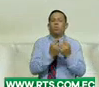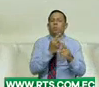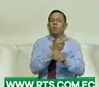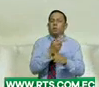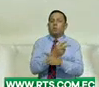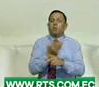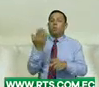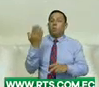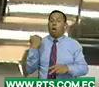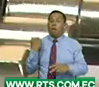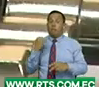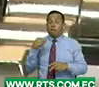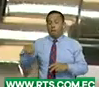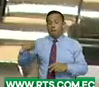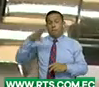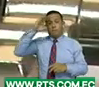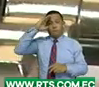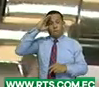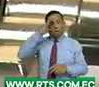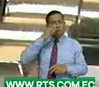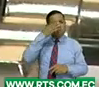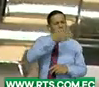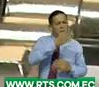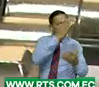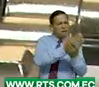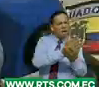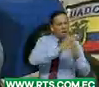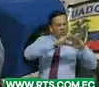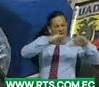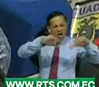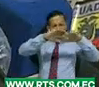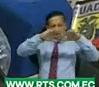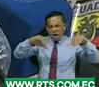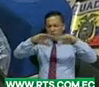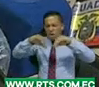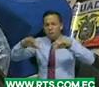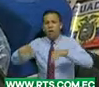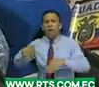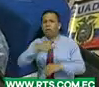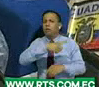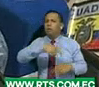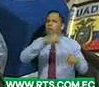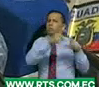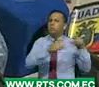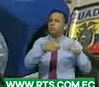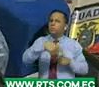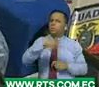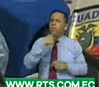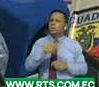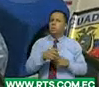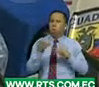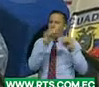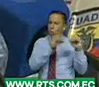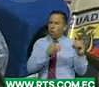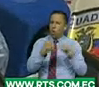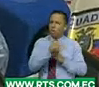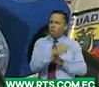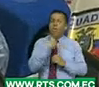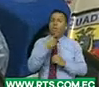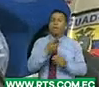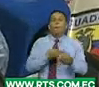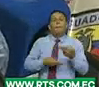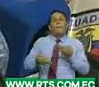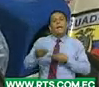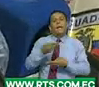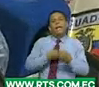denominados por las cuatro las que se estaban dedicando especialmente a estas organizaciones a la comercialización de